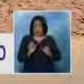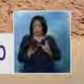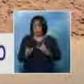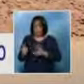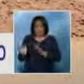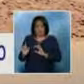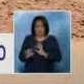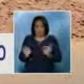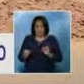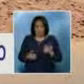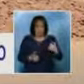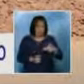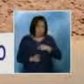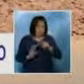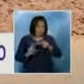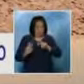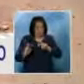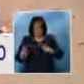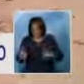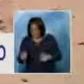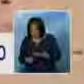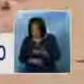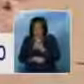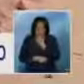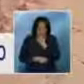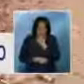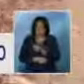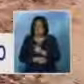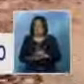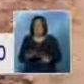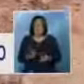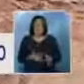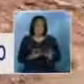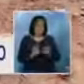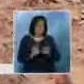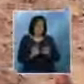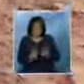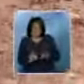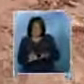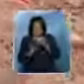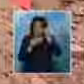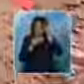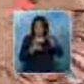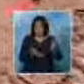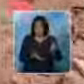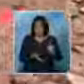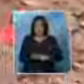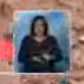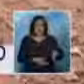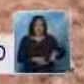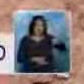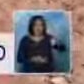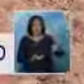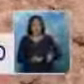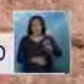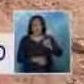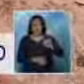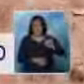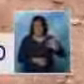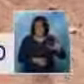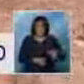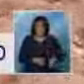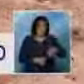nosotros hicimos la evaluación de daños cruzamos los informes a la directora de la ugel y al editor del